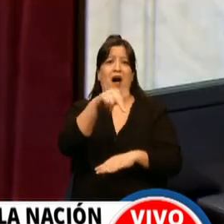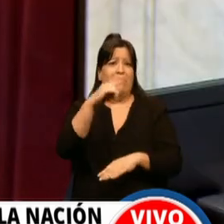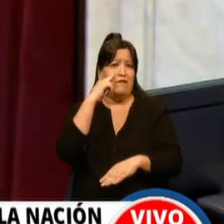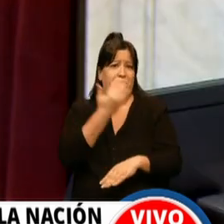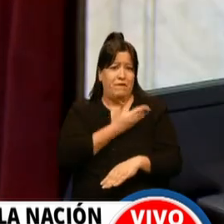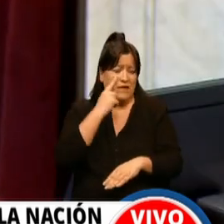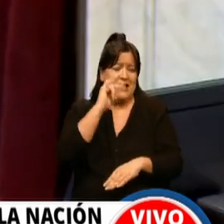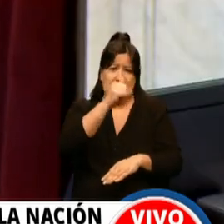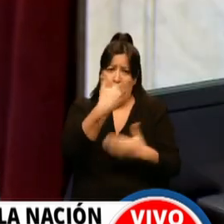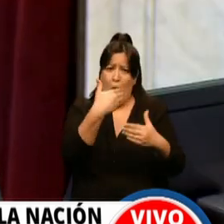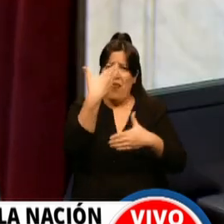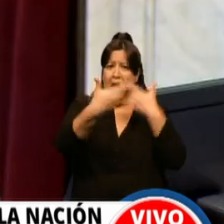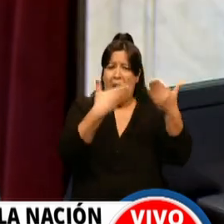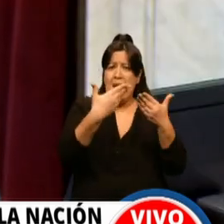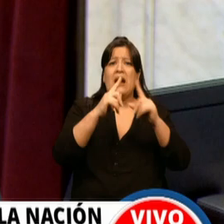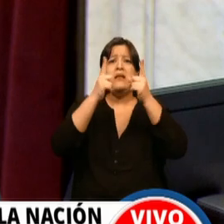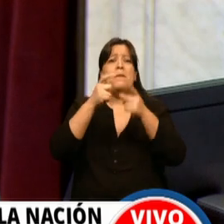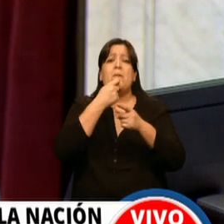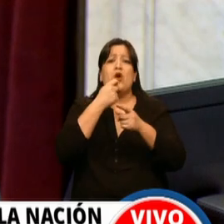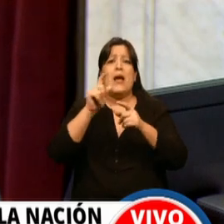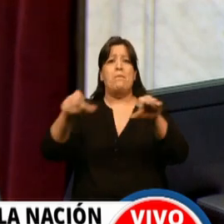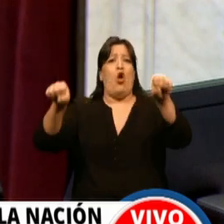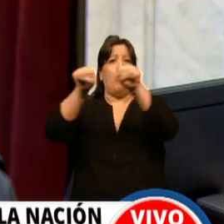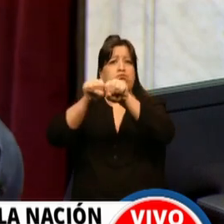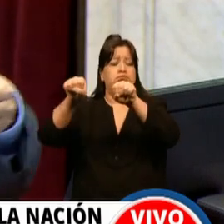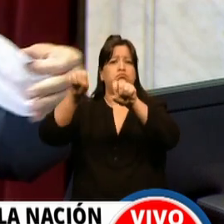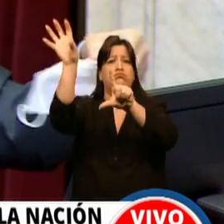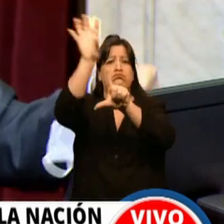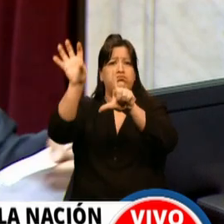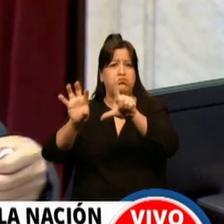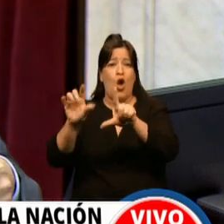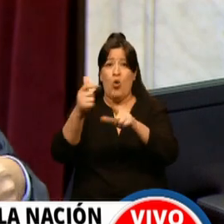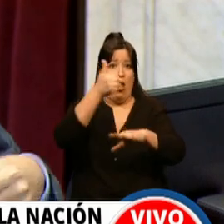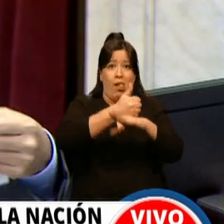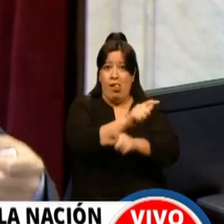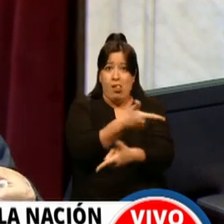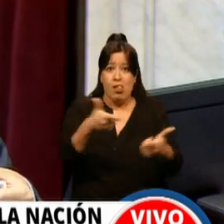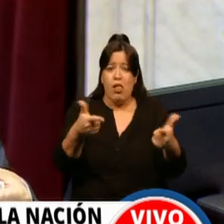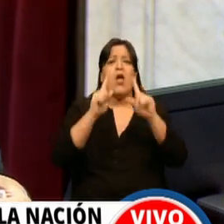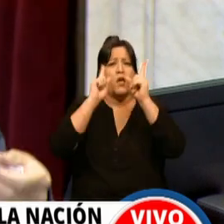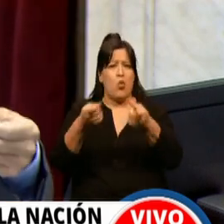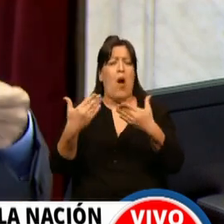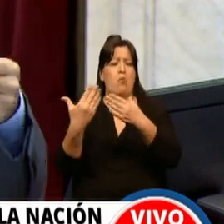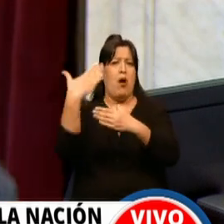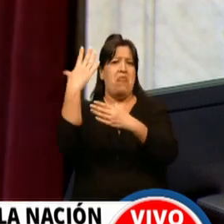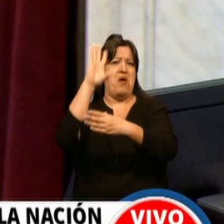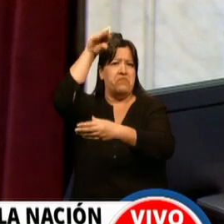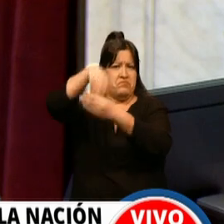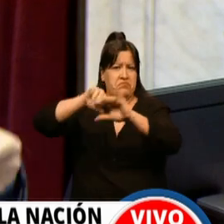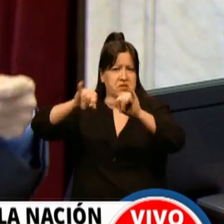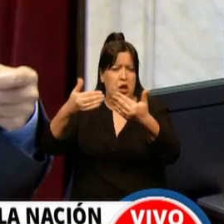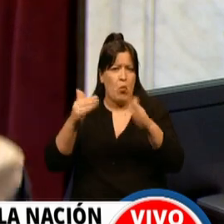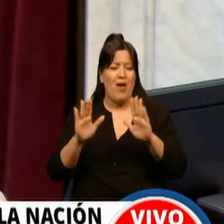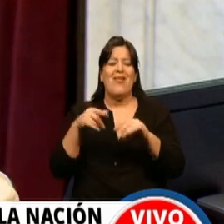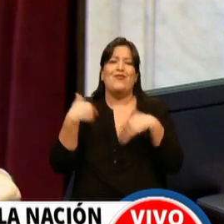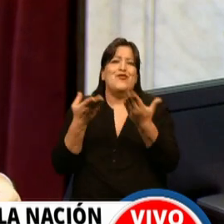uso de la palabra como aquel diputado que de manera remota no estando en este recinto puede participar les pido